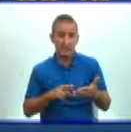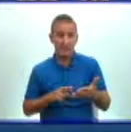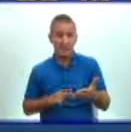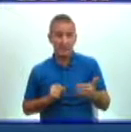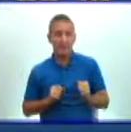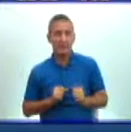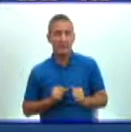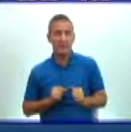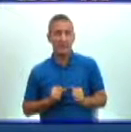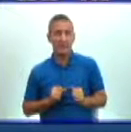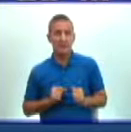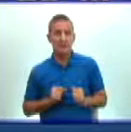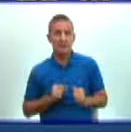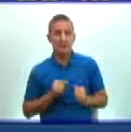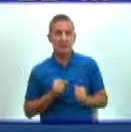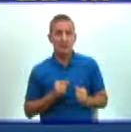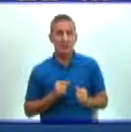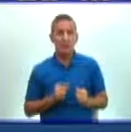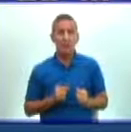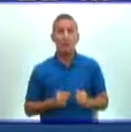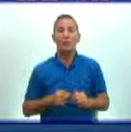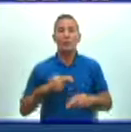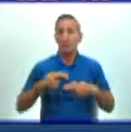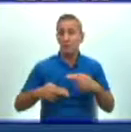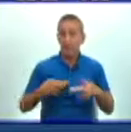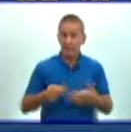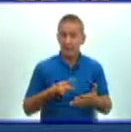que vayan a construir un texto.